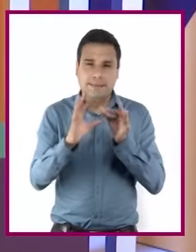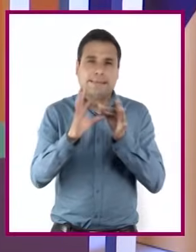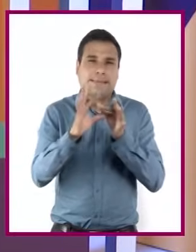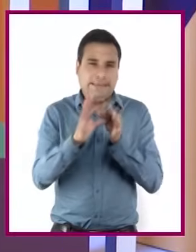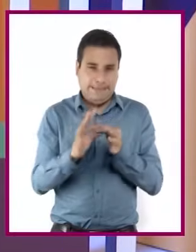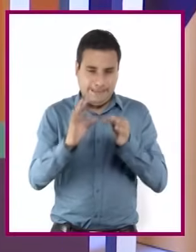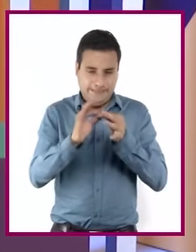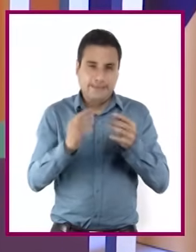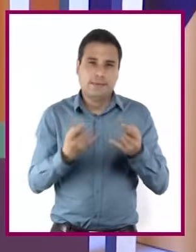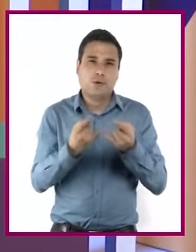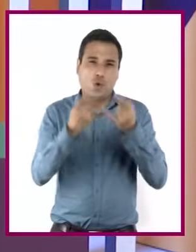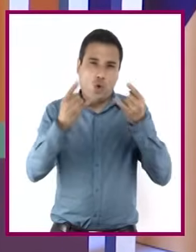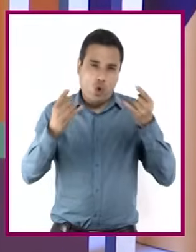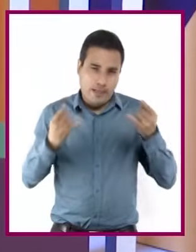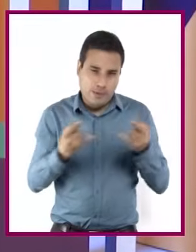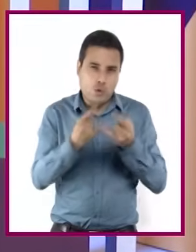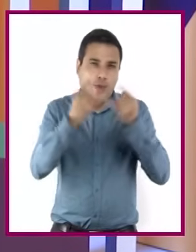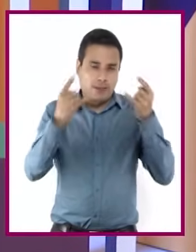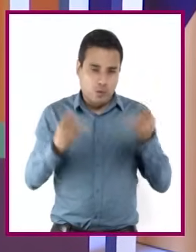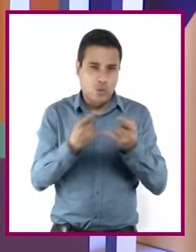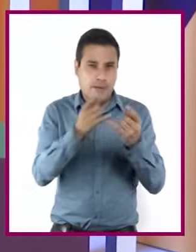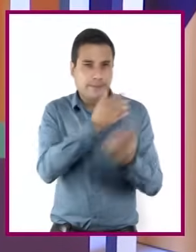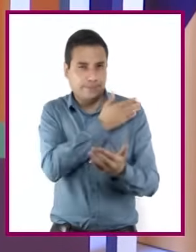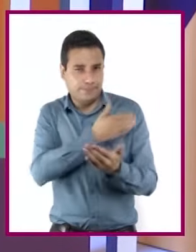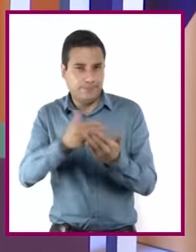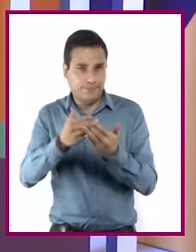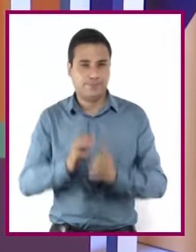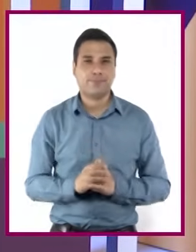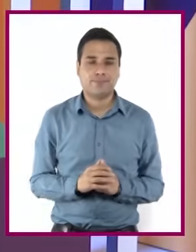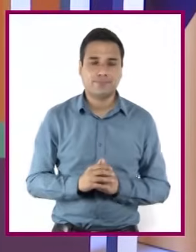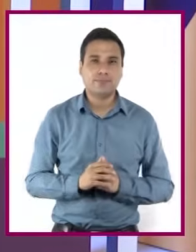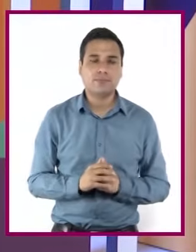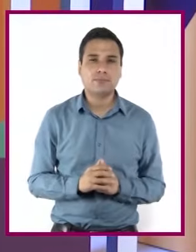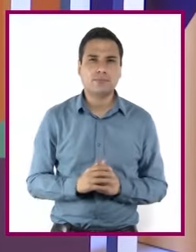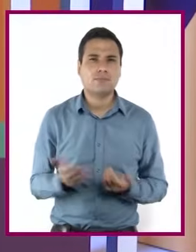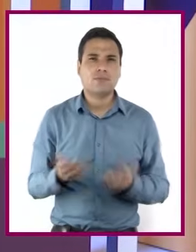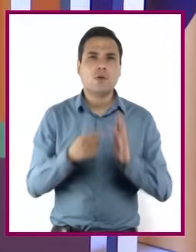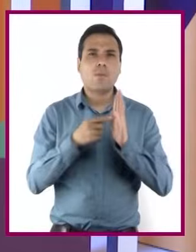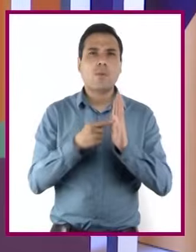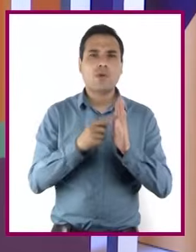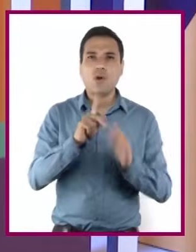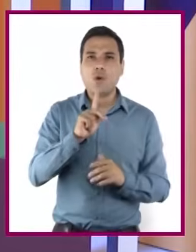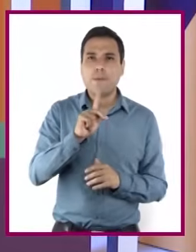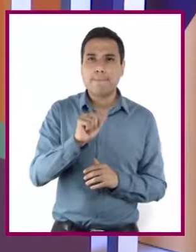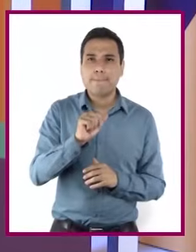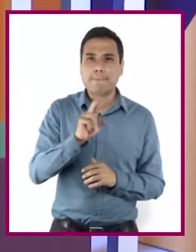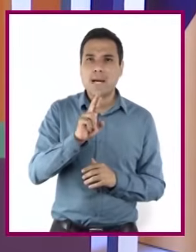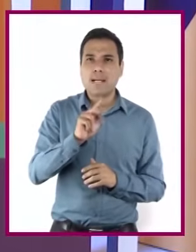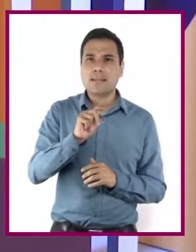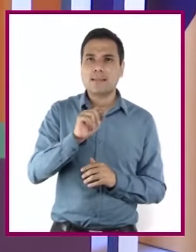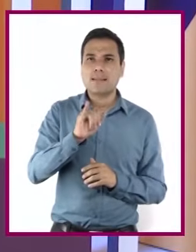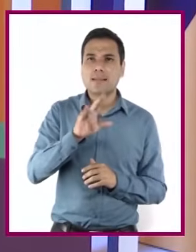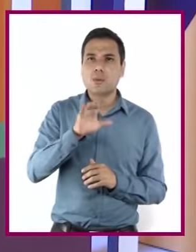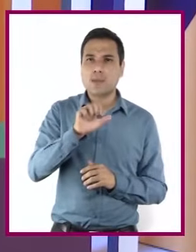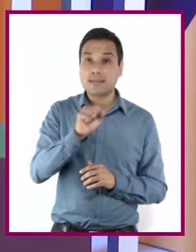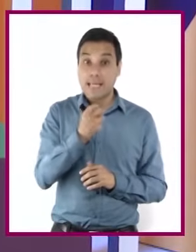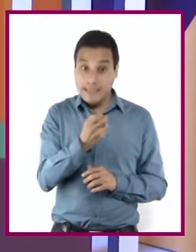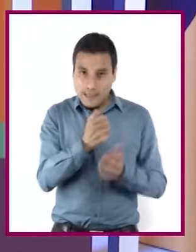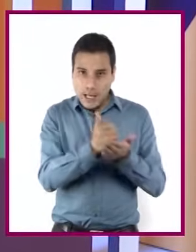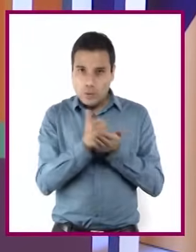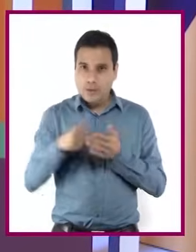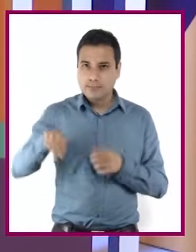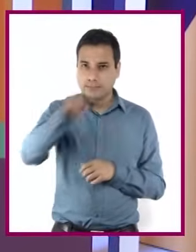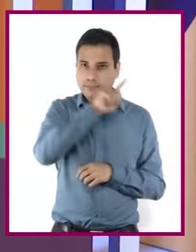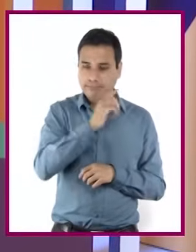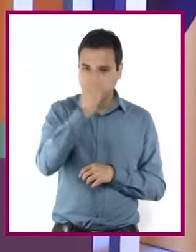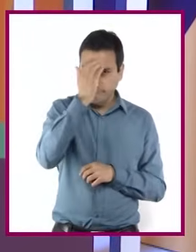planteado al respecto a lo largo de la historia y revisemos cómo el modelo de partículas nos ayuda a interpretar cómo es y